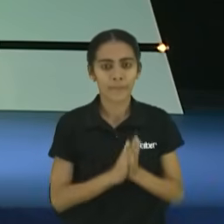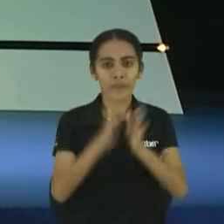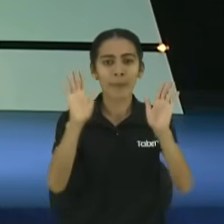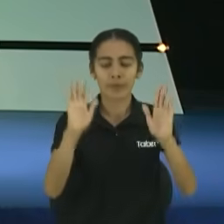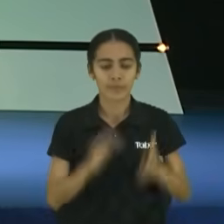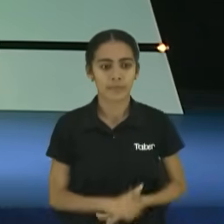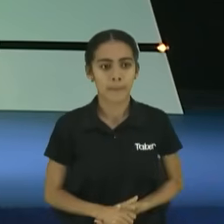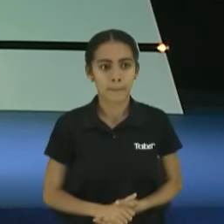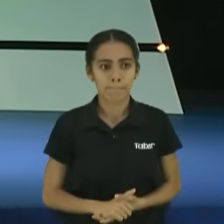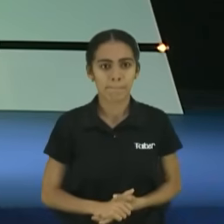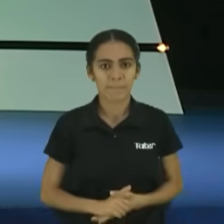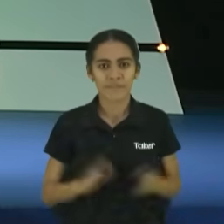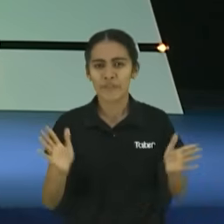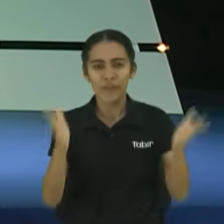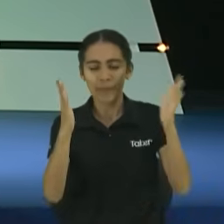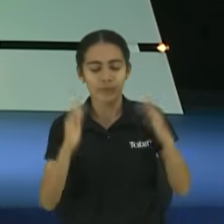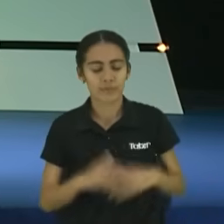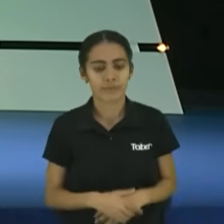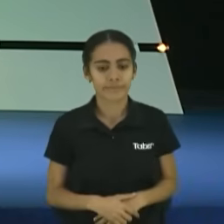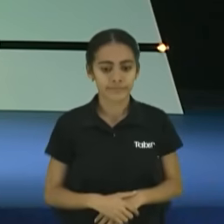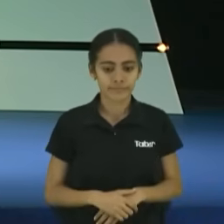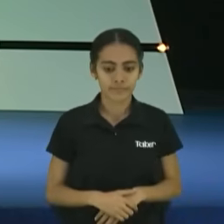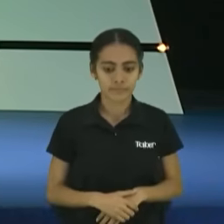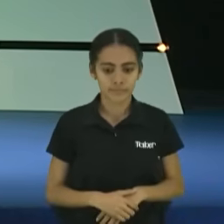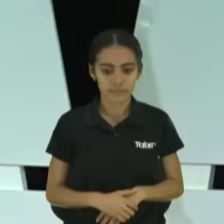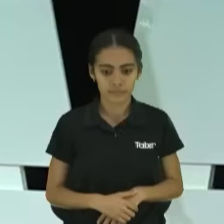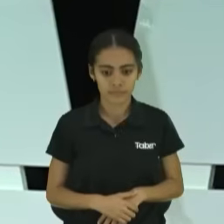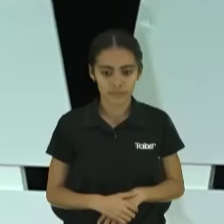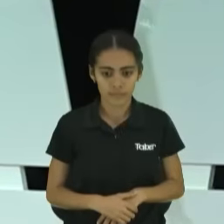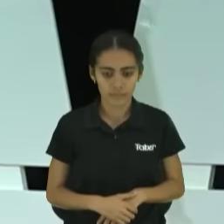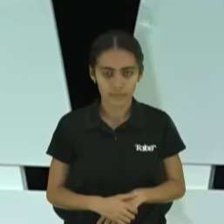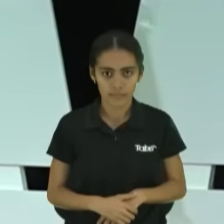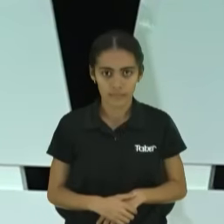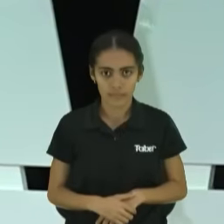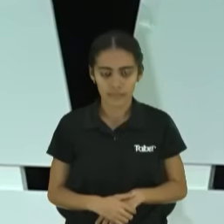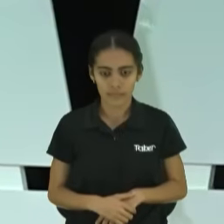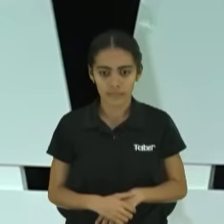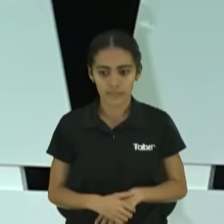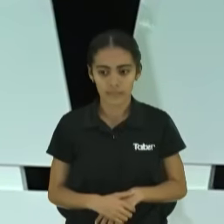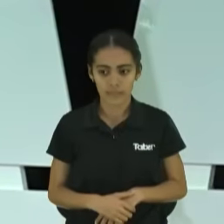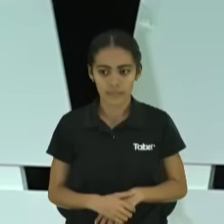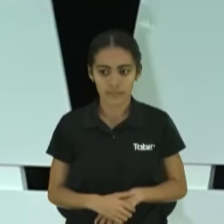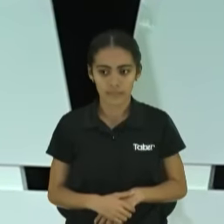así le puedo, ok. Pero hay que aprender. ¿Y cómo se memoriza uno la voz?